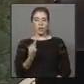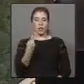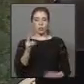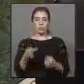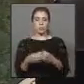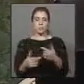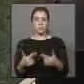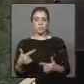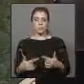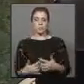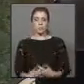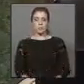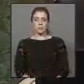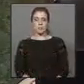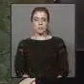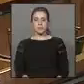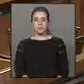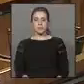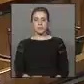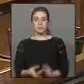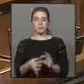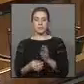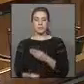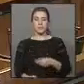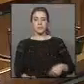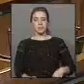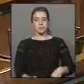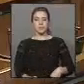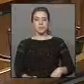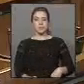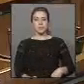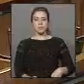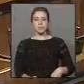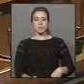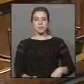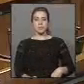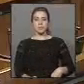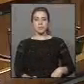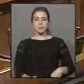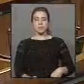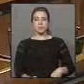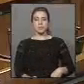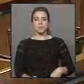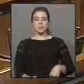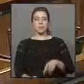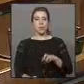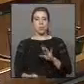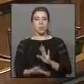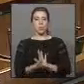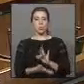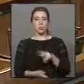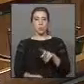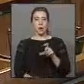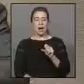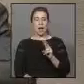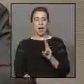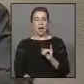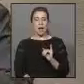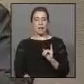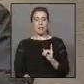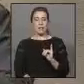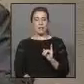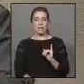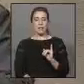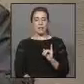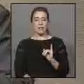su bancada. Gracias, Presidenta. Mire, la comuna de Puchuncabí es una comuna